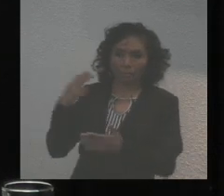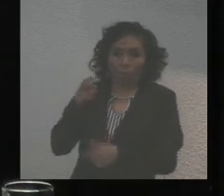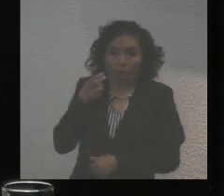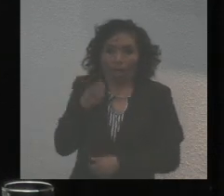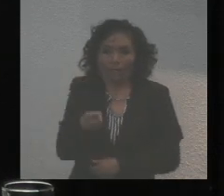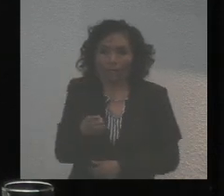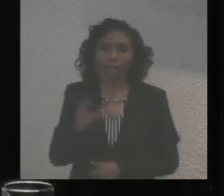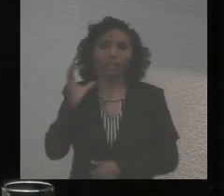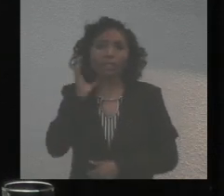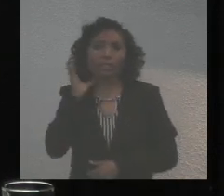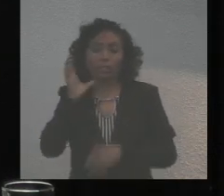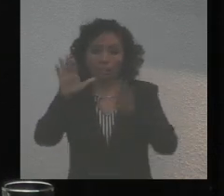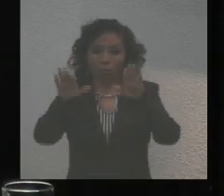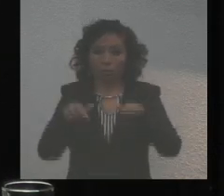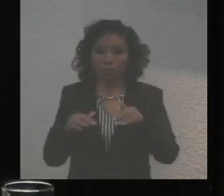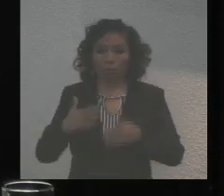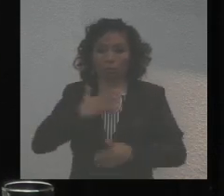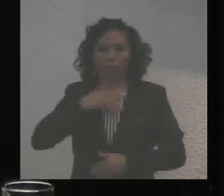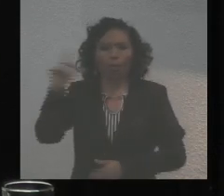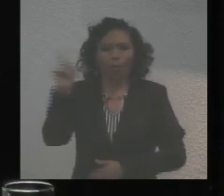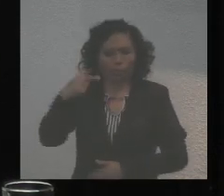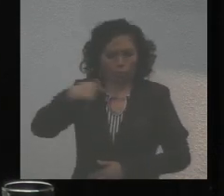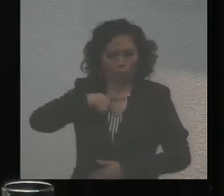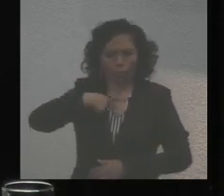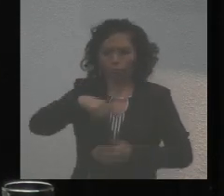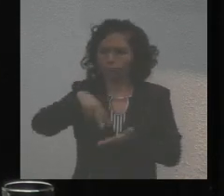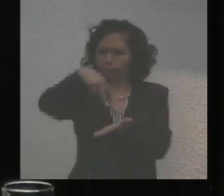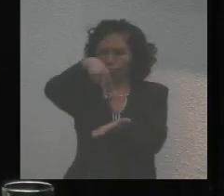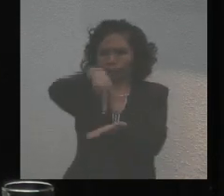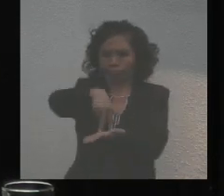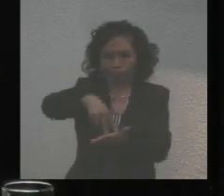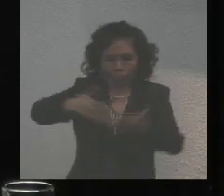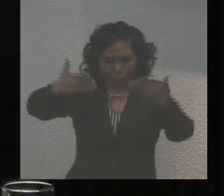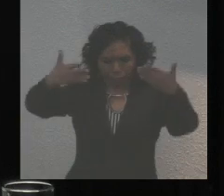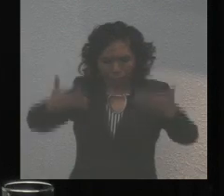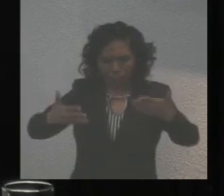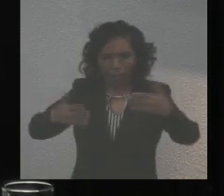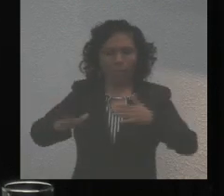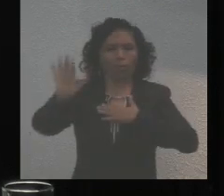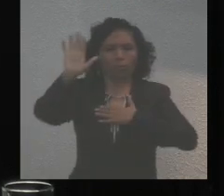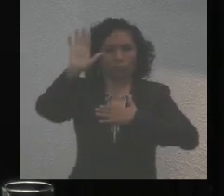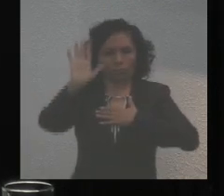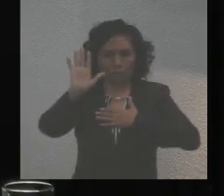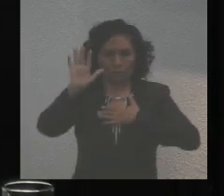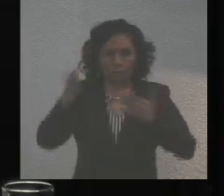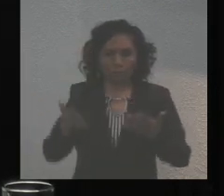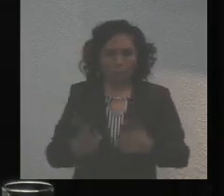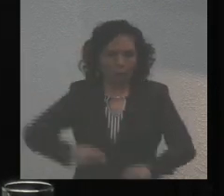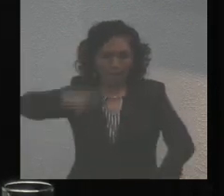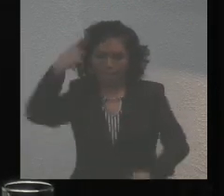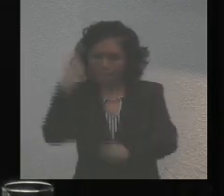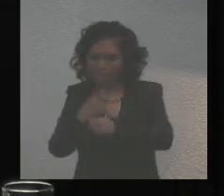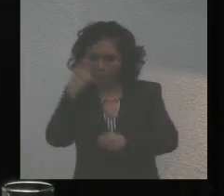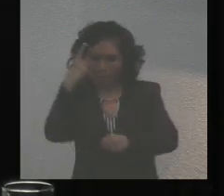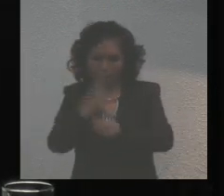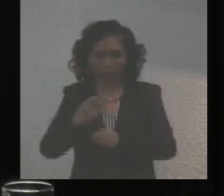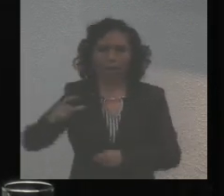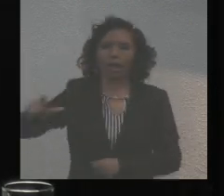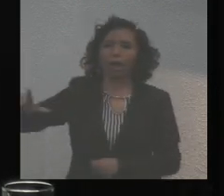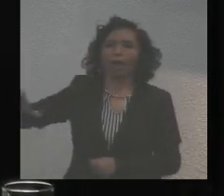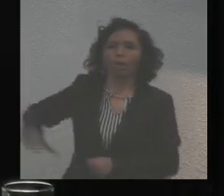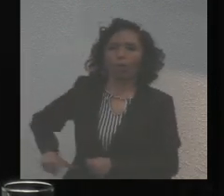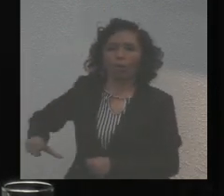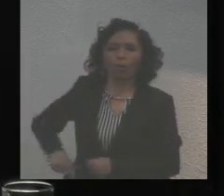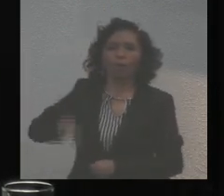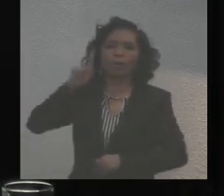este recinto, cuando me presenté ante ustedes para hacer mi toma de protesta como la primera gobernadora en la historia